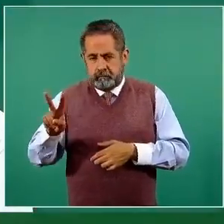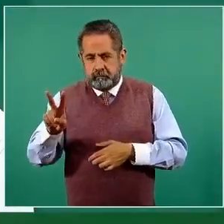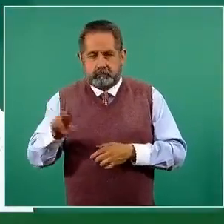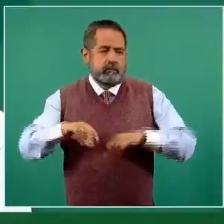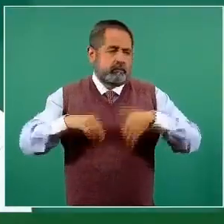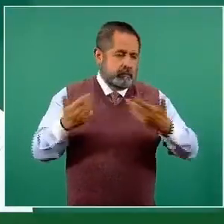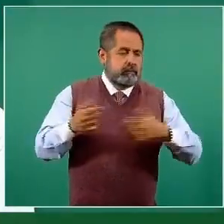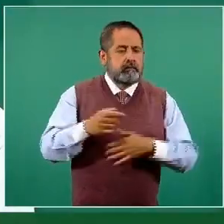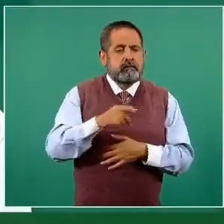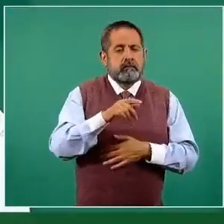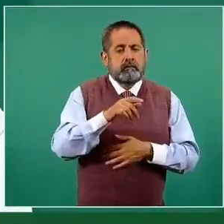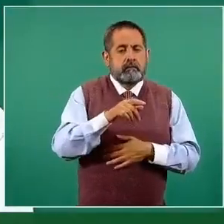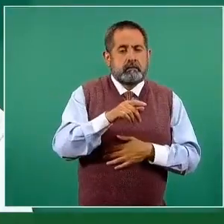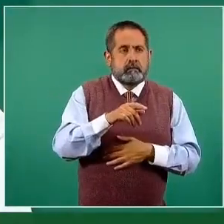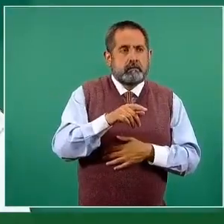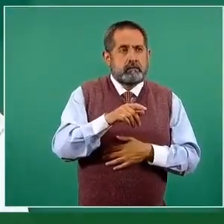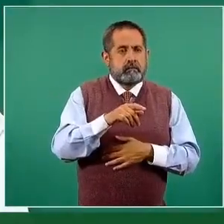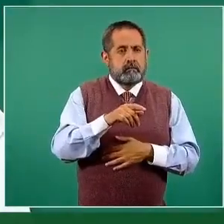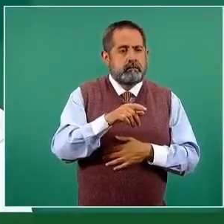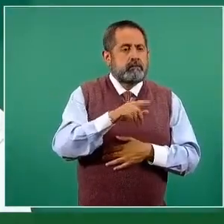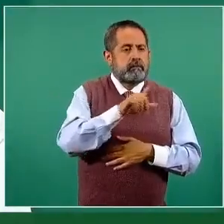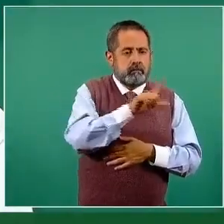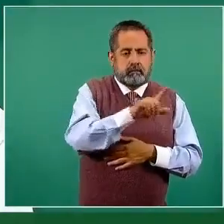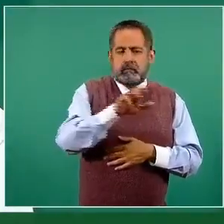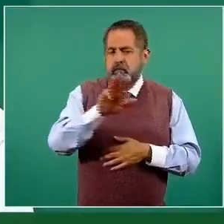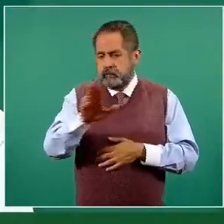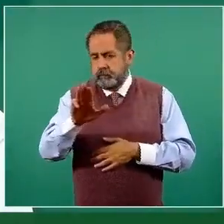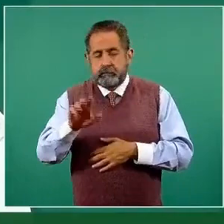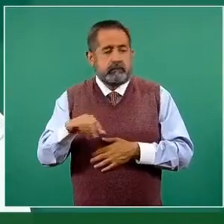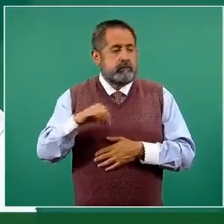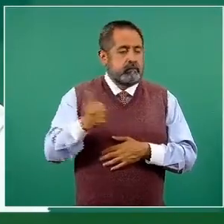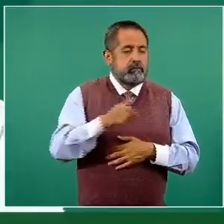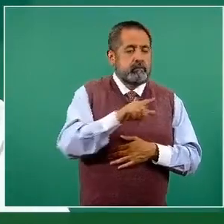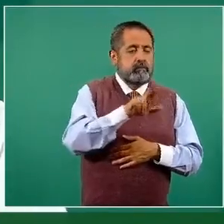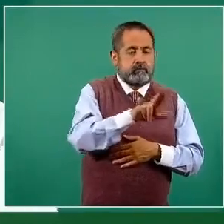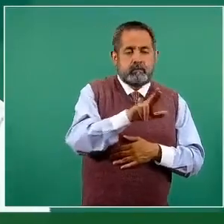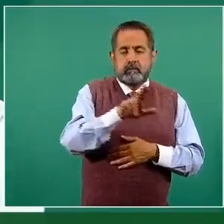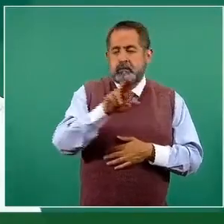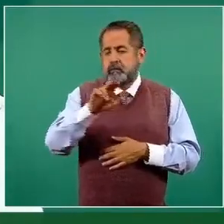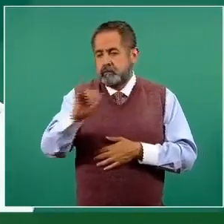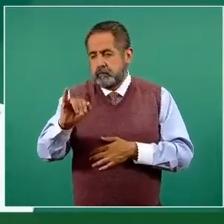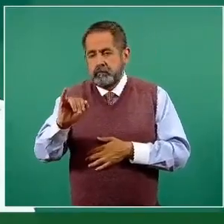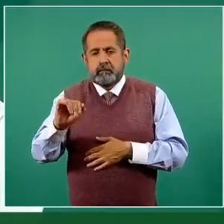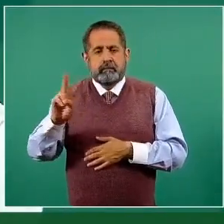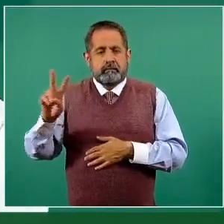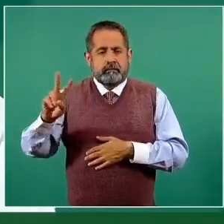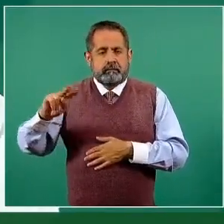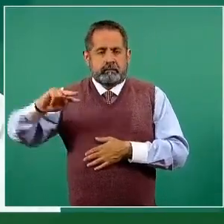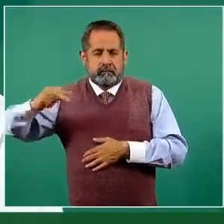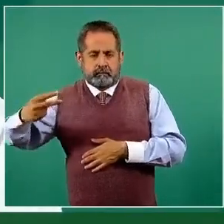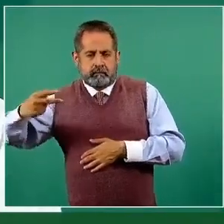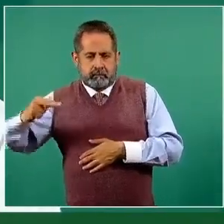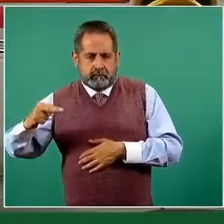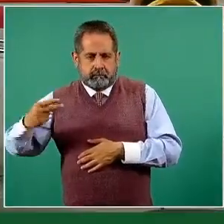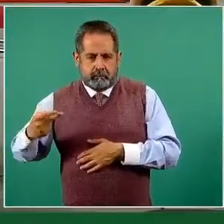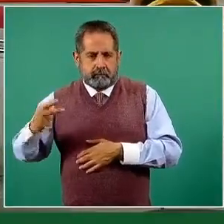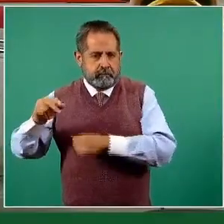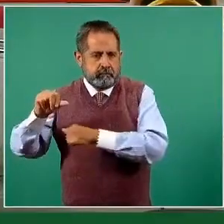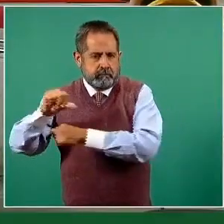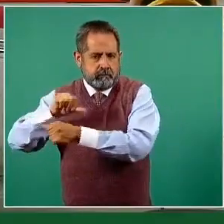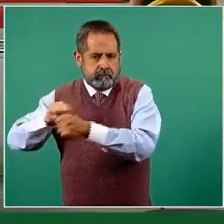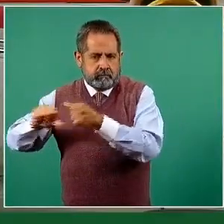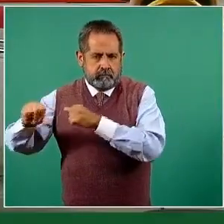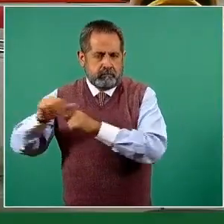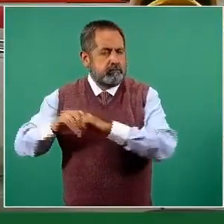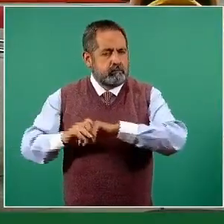va lunes y miércoles, la otra mitad va martes y jueves, y el viernes hay una modalidad escalonada también para la